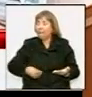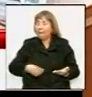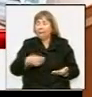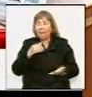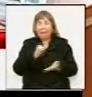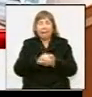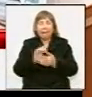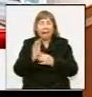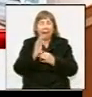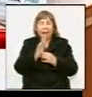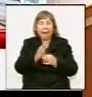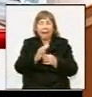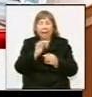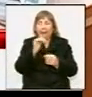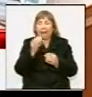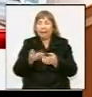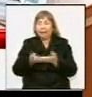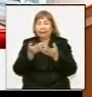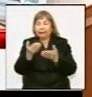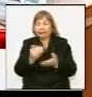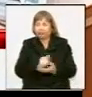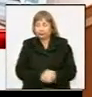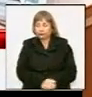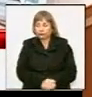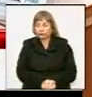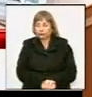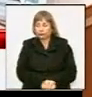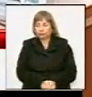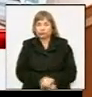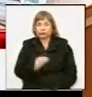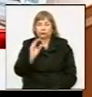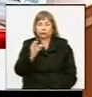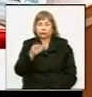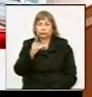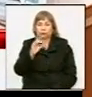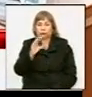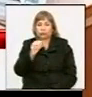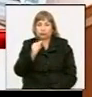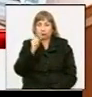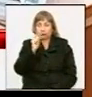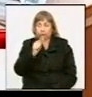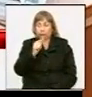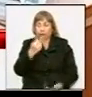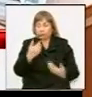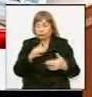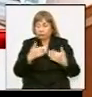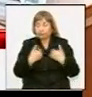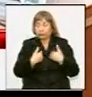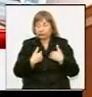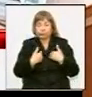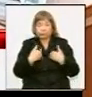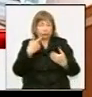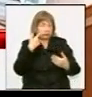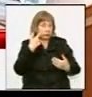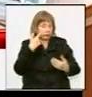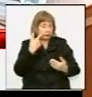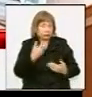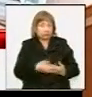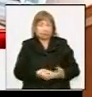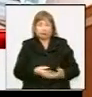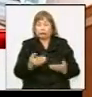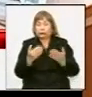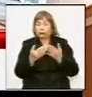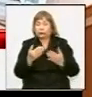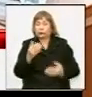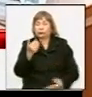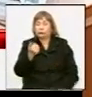suyo, presidente, y le traslado también a la señora Ana María Choquehuanca, ella ya ha tenido conocimiento por el Colegio de Antropólogos,